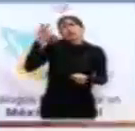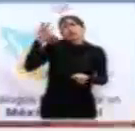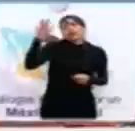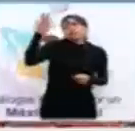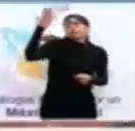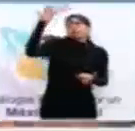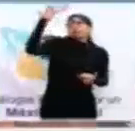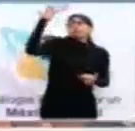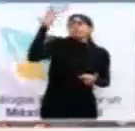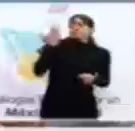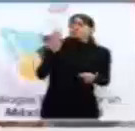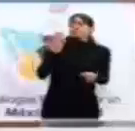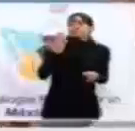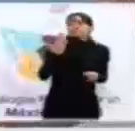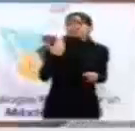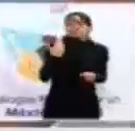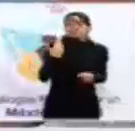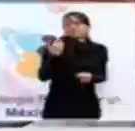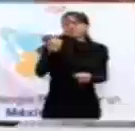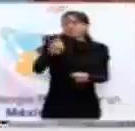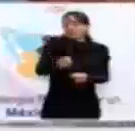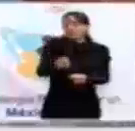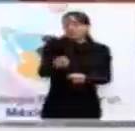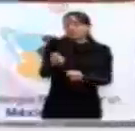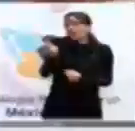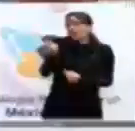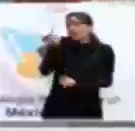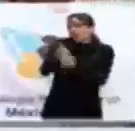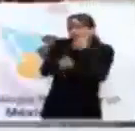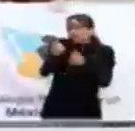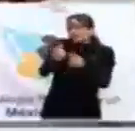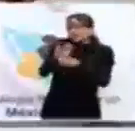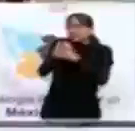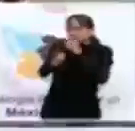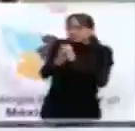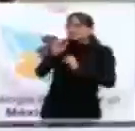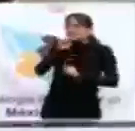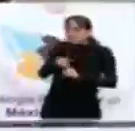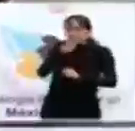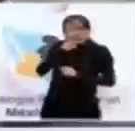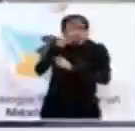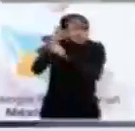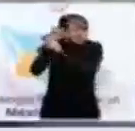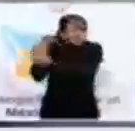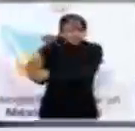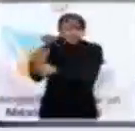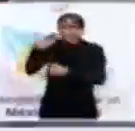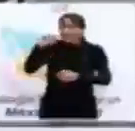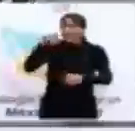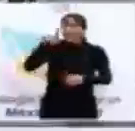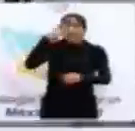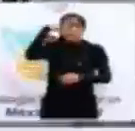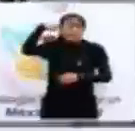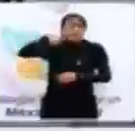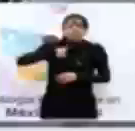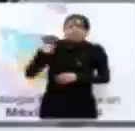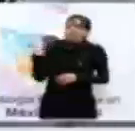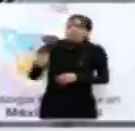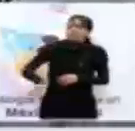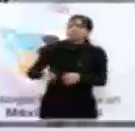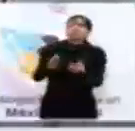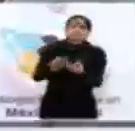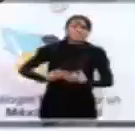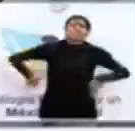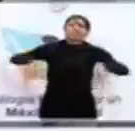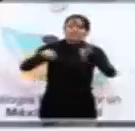inmediato podemos recuperar estos puntos que nos plantea Héctor, que me parecen absolutamente valiosos, y en